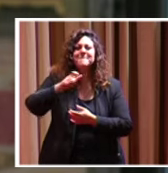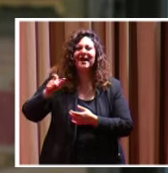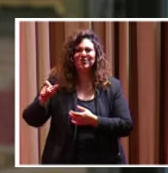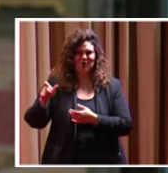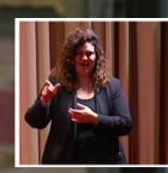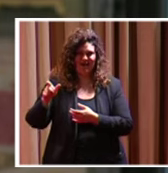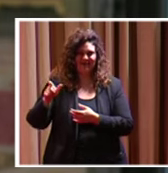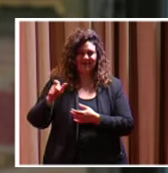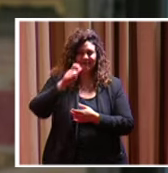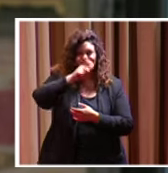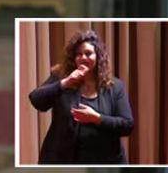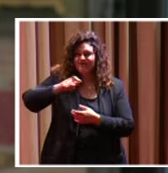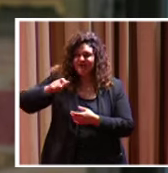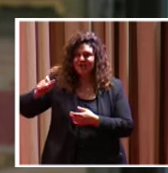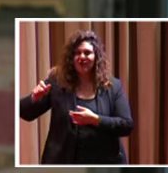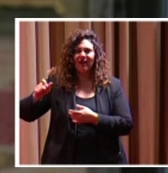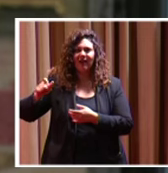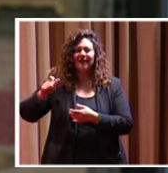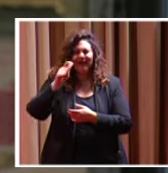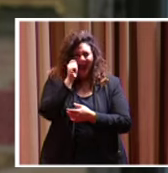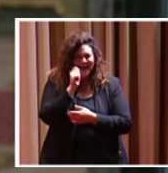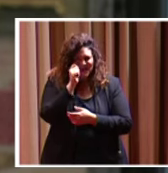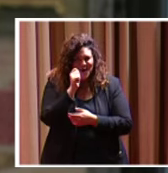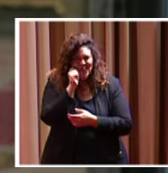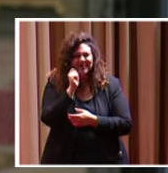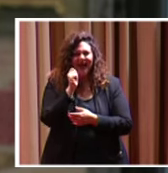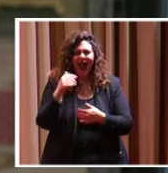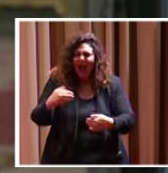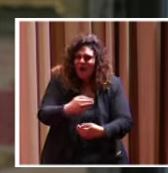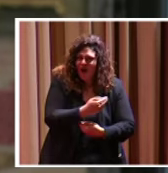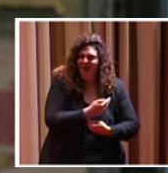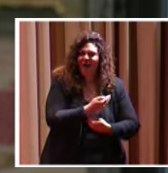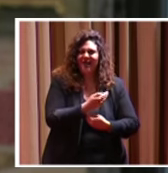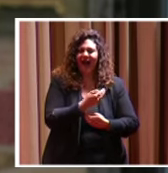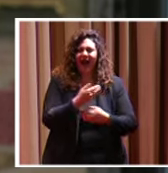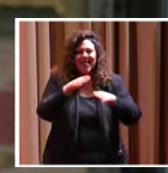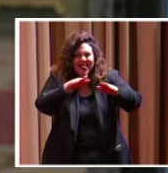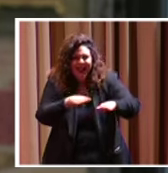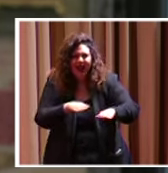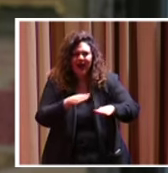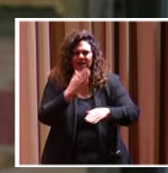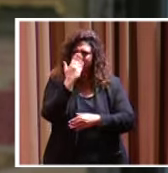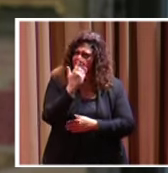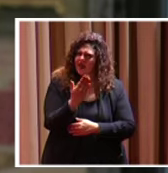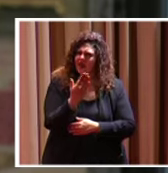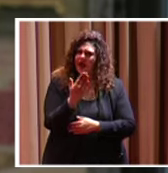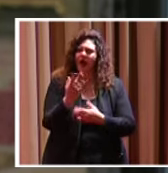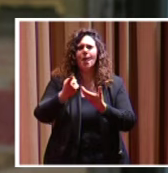gente. Esa gente cariñosa, acogedora, leal,